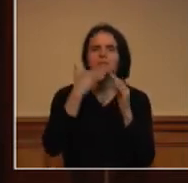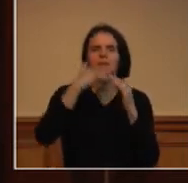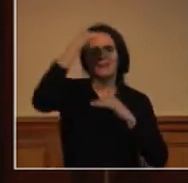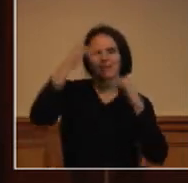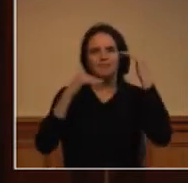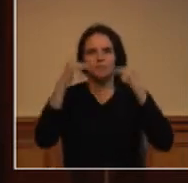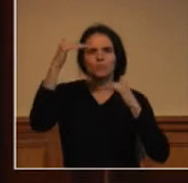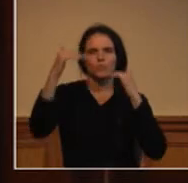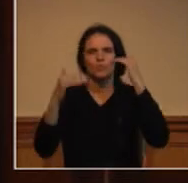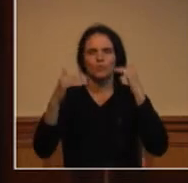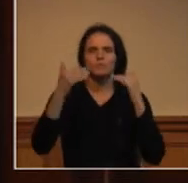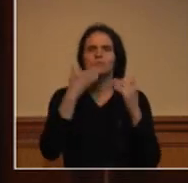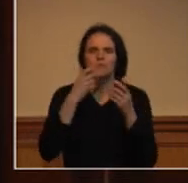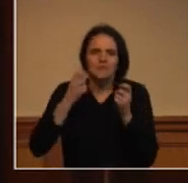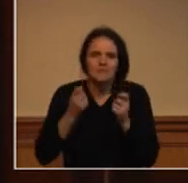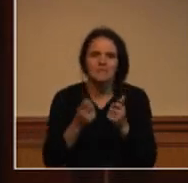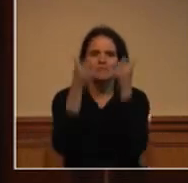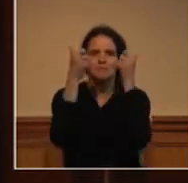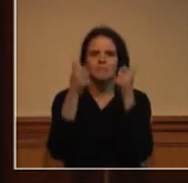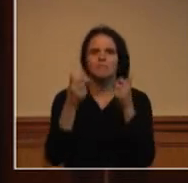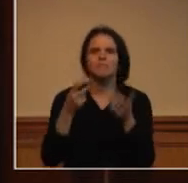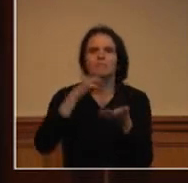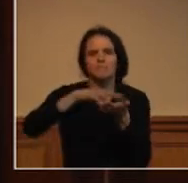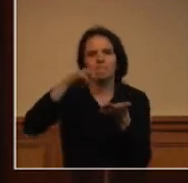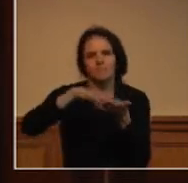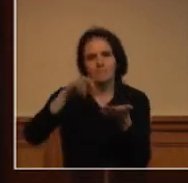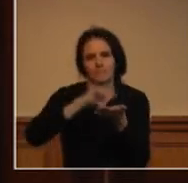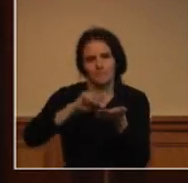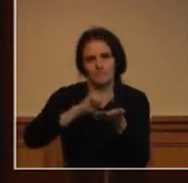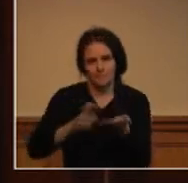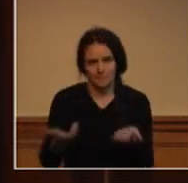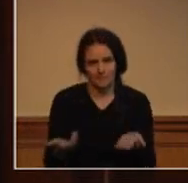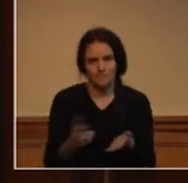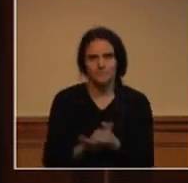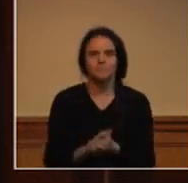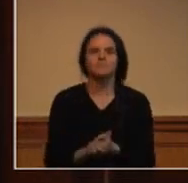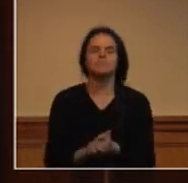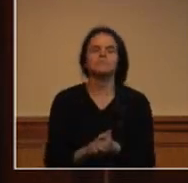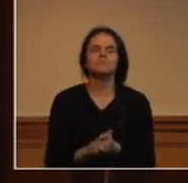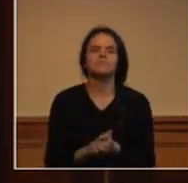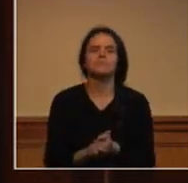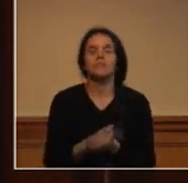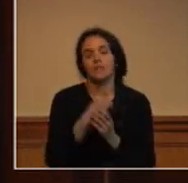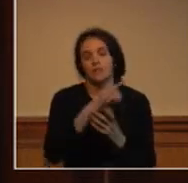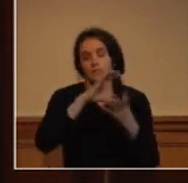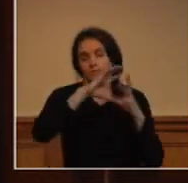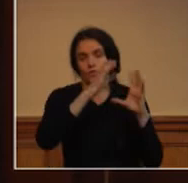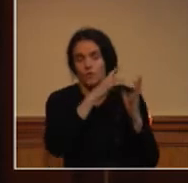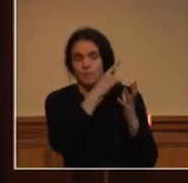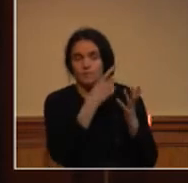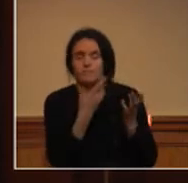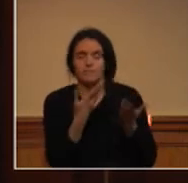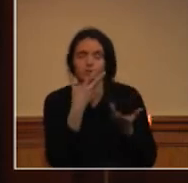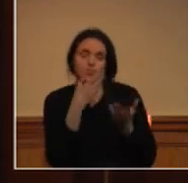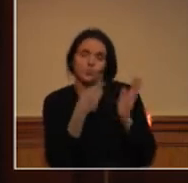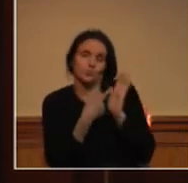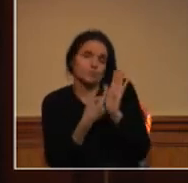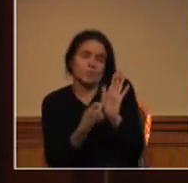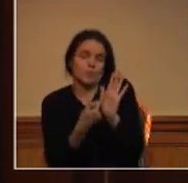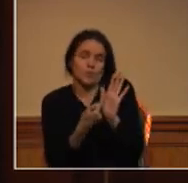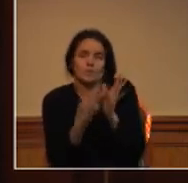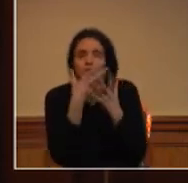dispara el proceso lector. Así que nuestro modelo teórico, ustedes lo ven, suena fantástico, ¿no es cierto? Suena como súper